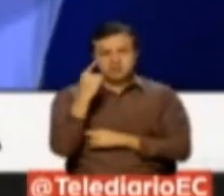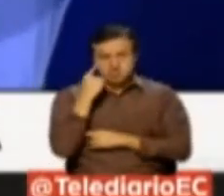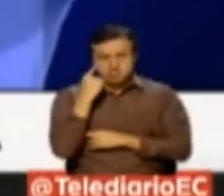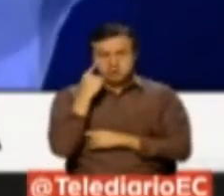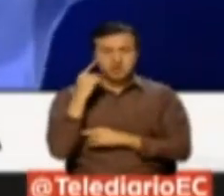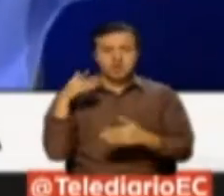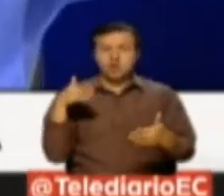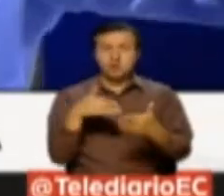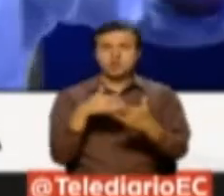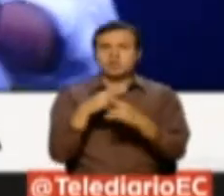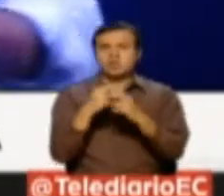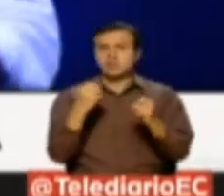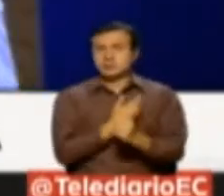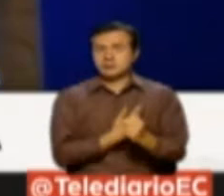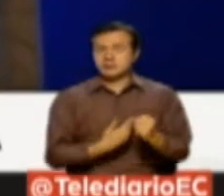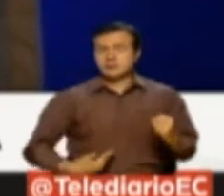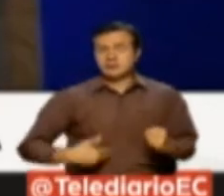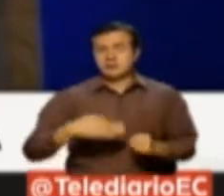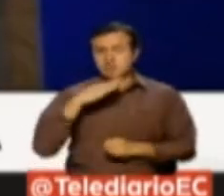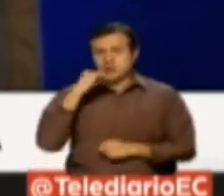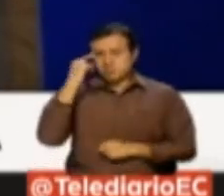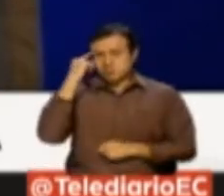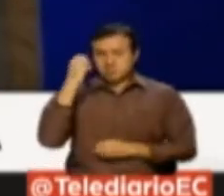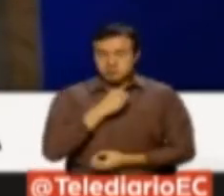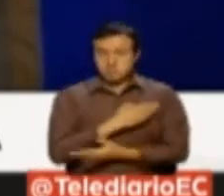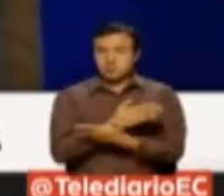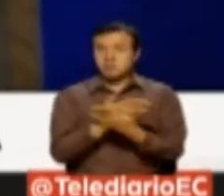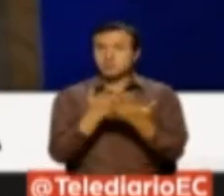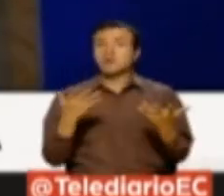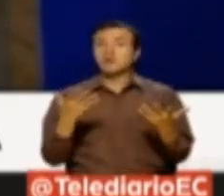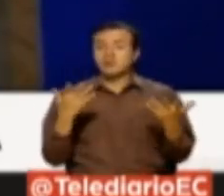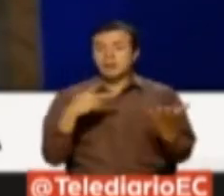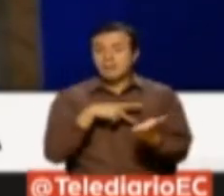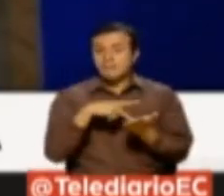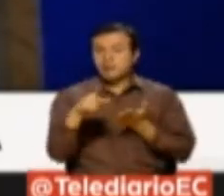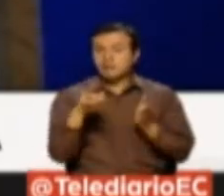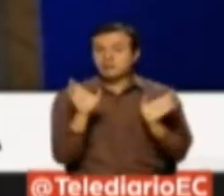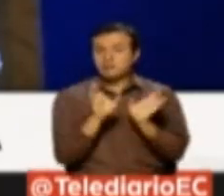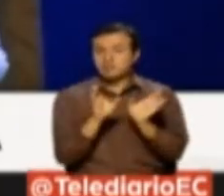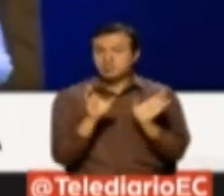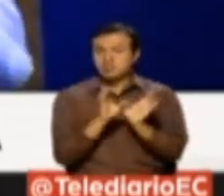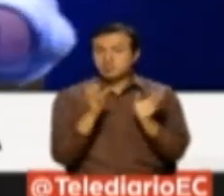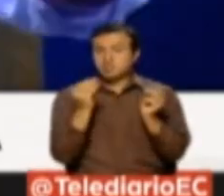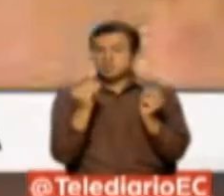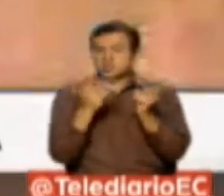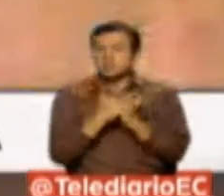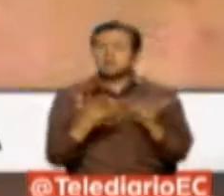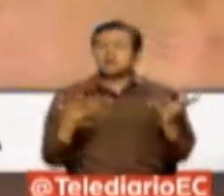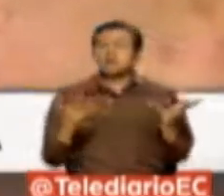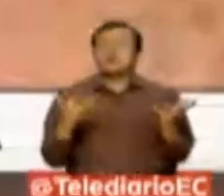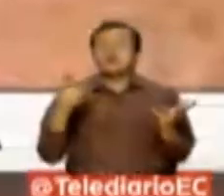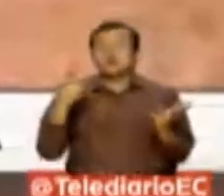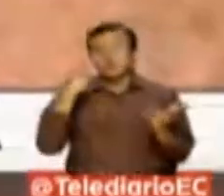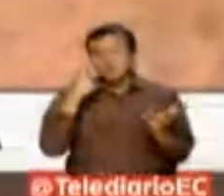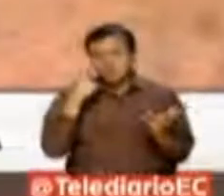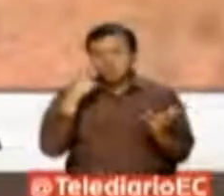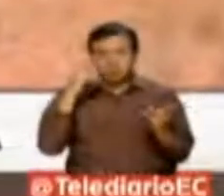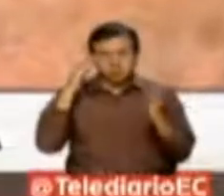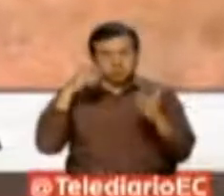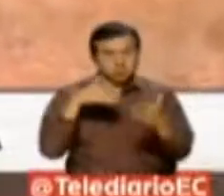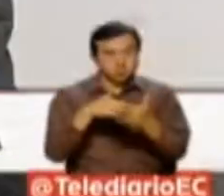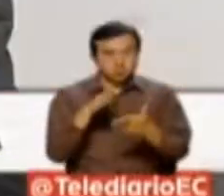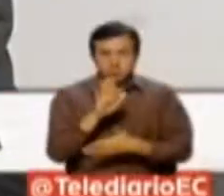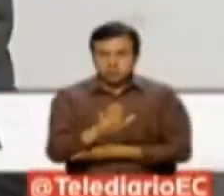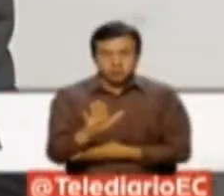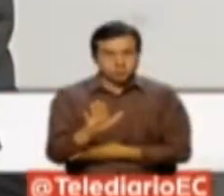en contra del ex presidente correa por la emisión colocación y pago de certificados de tesorería no encaja como un ensañamiento en